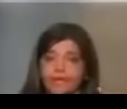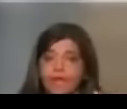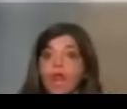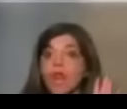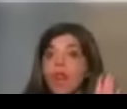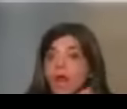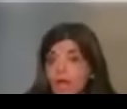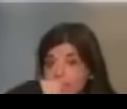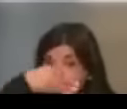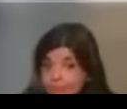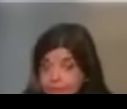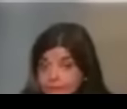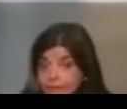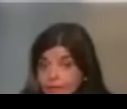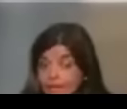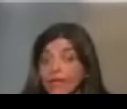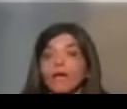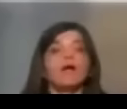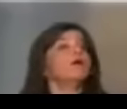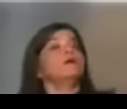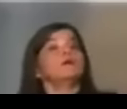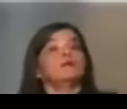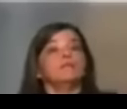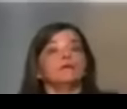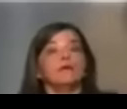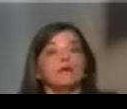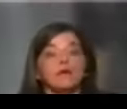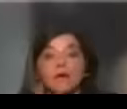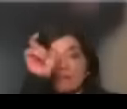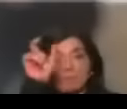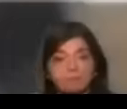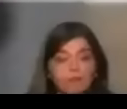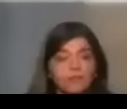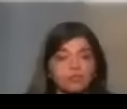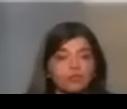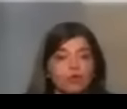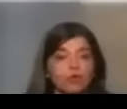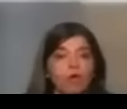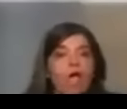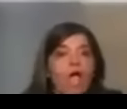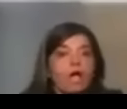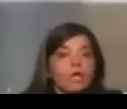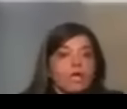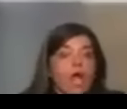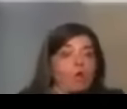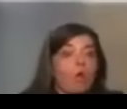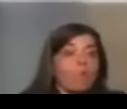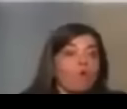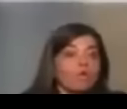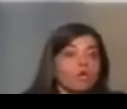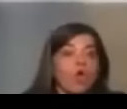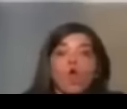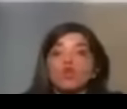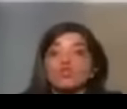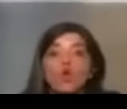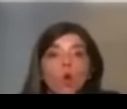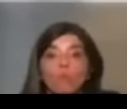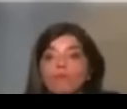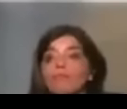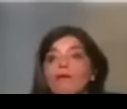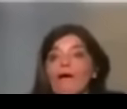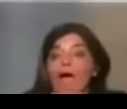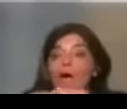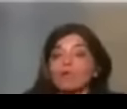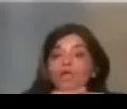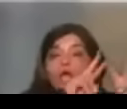ley Establece que la persona cuando ASUME un cargo público no puede tener un patrocinio en una causa